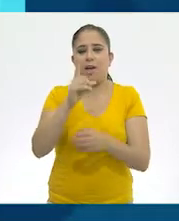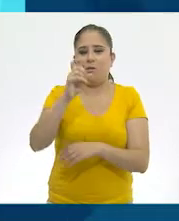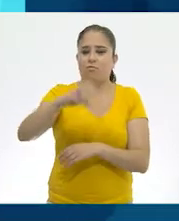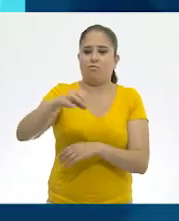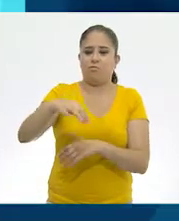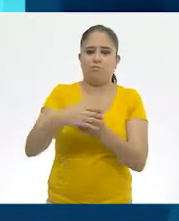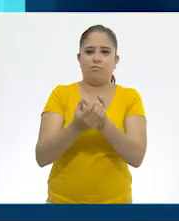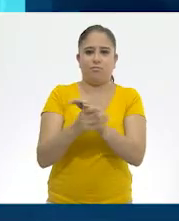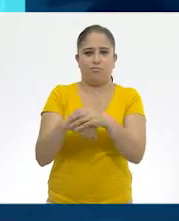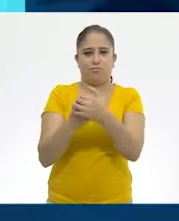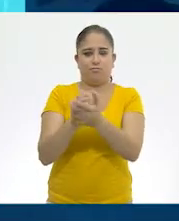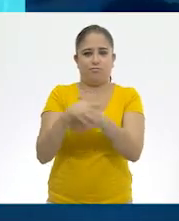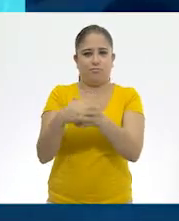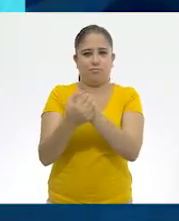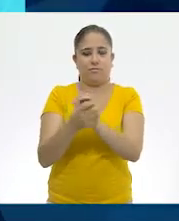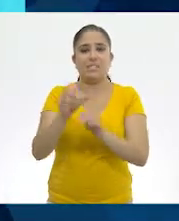agua.